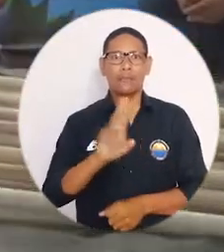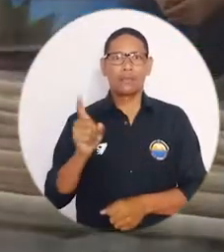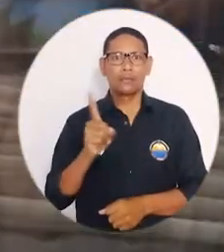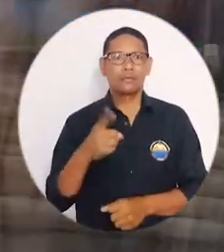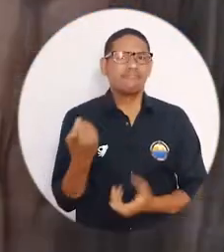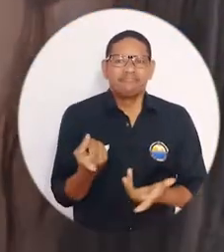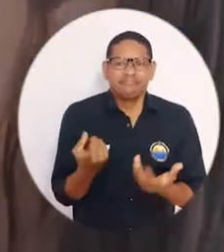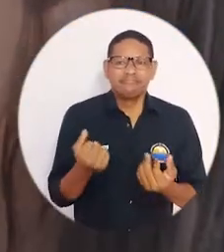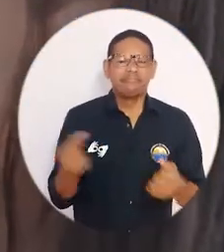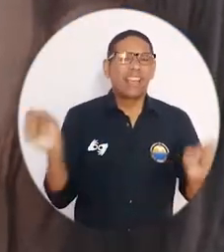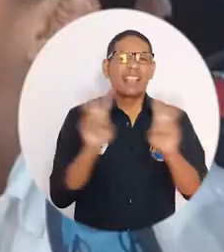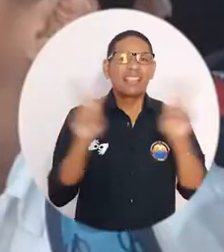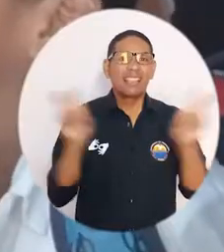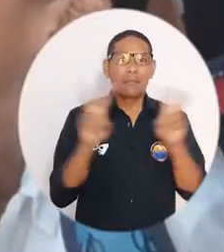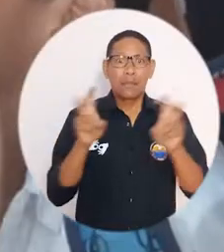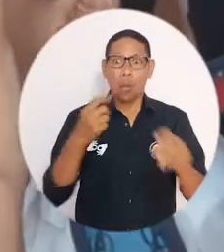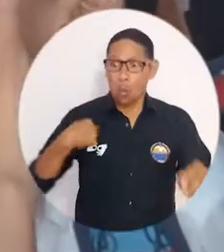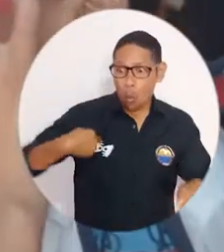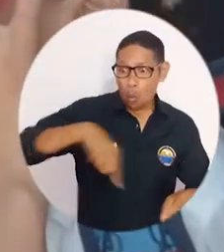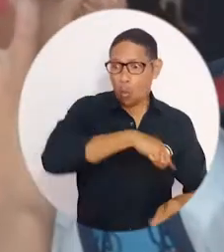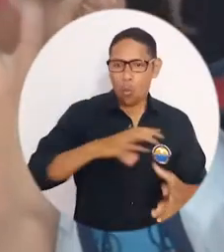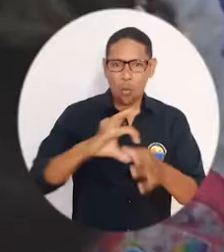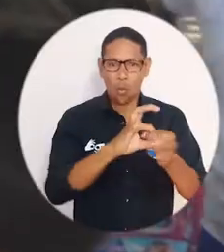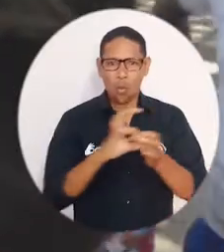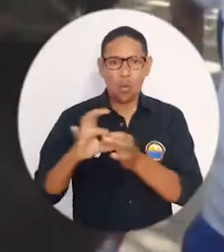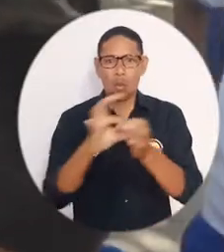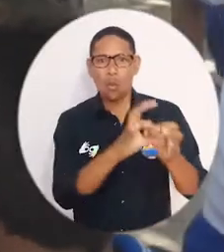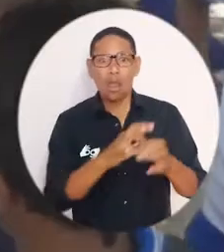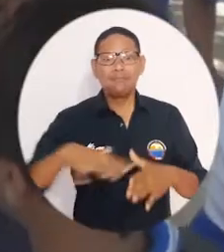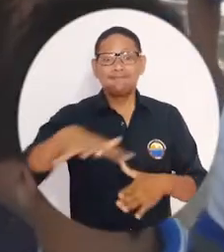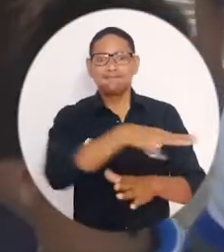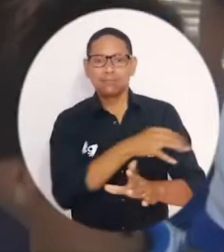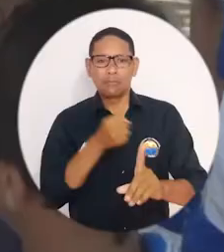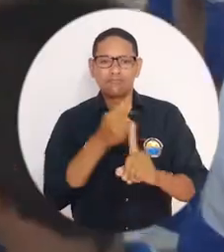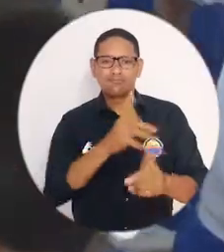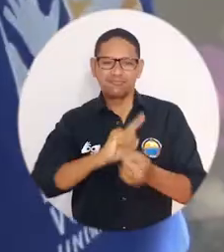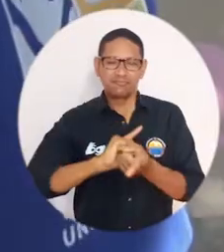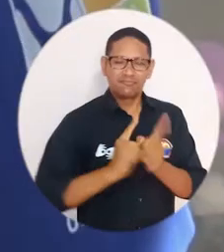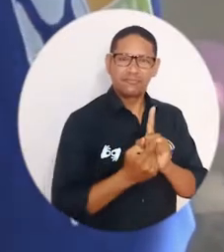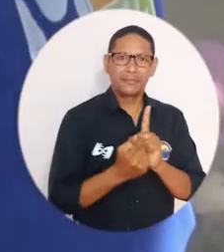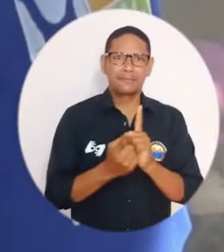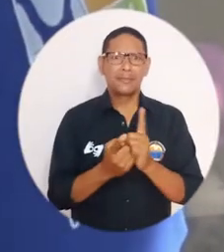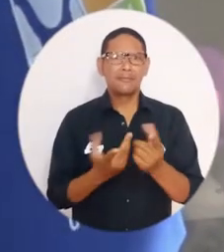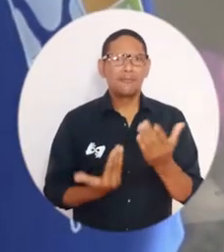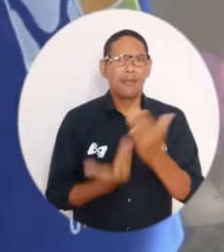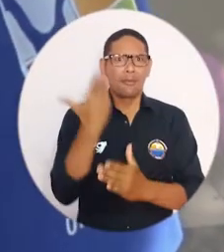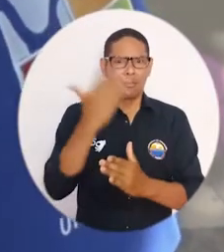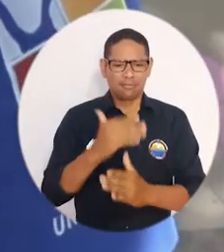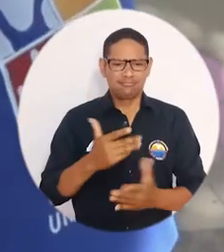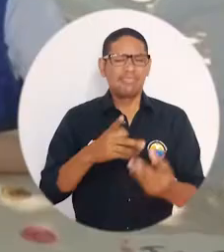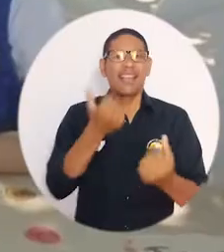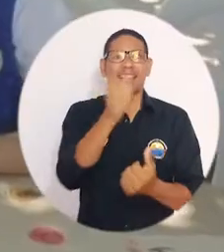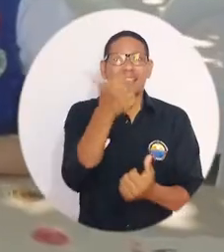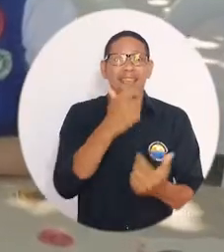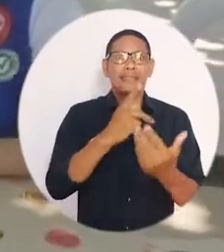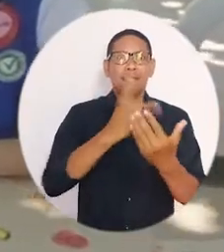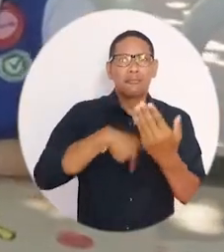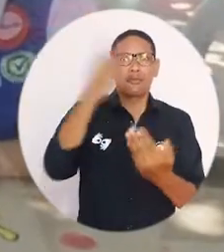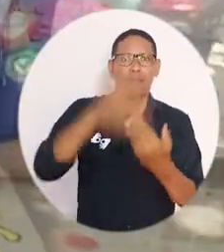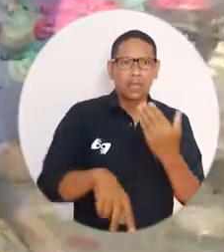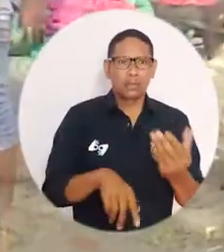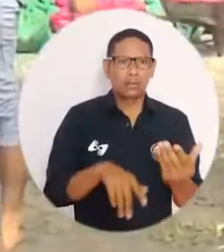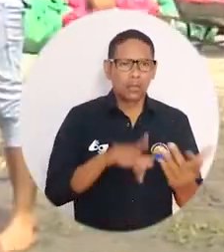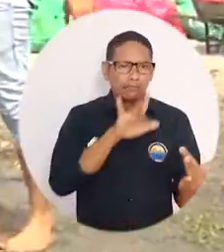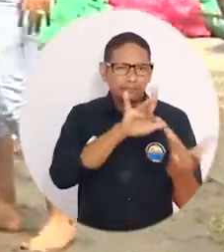la cátedra Unidos Transformamos Realidades, con la que se prepara a los activistas para emprender sus caminos de liderazgo en los 10 proyectos